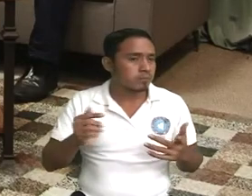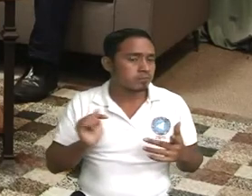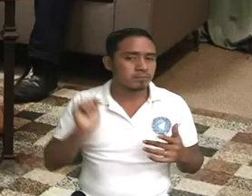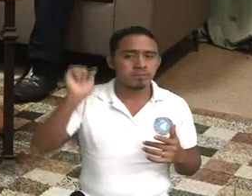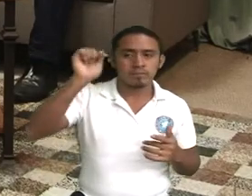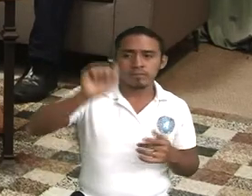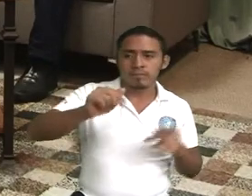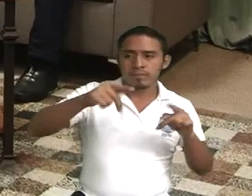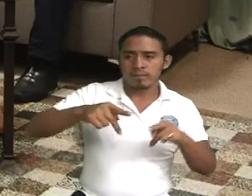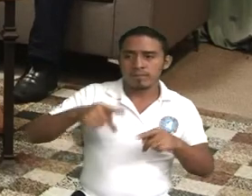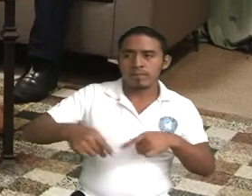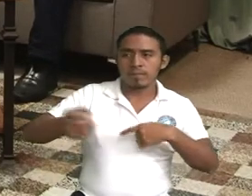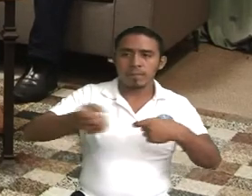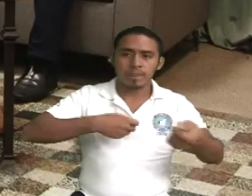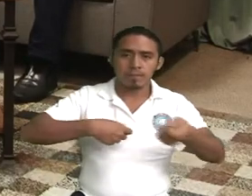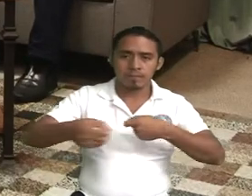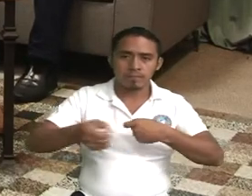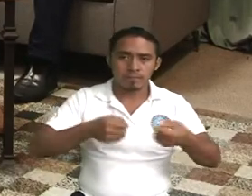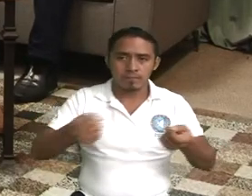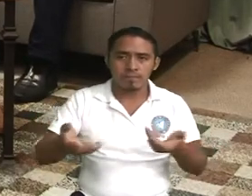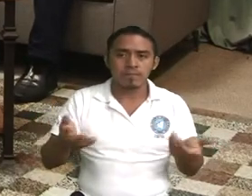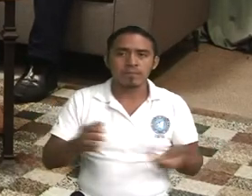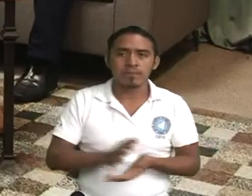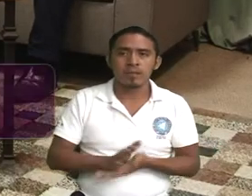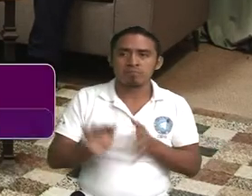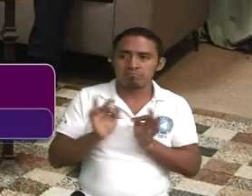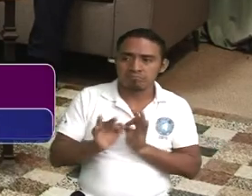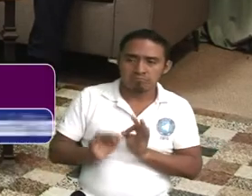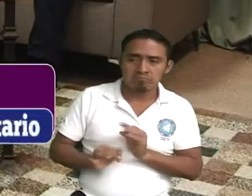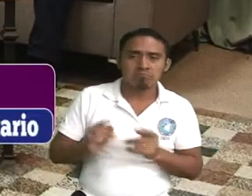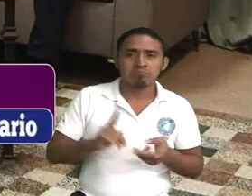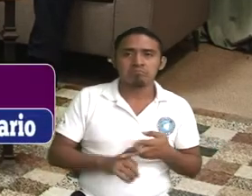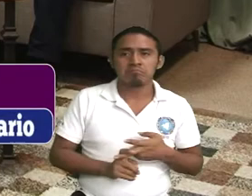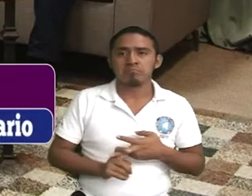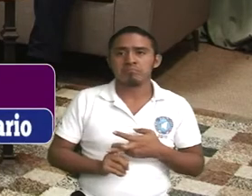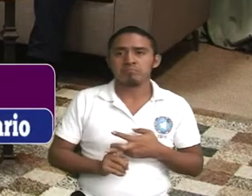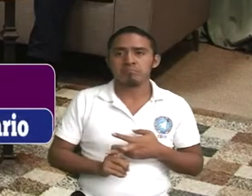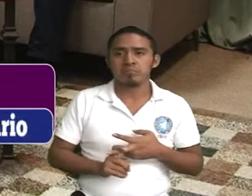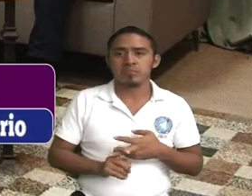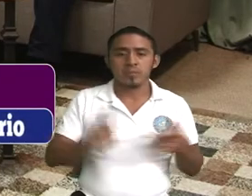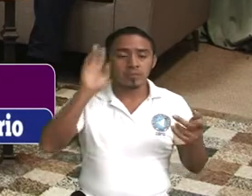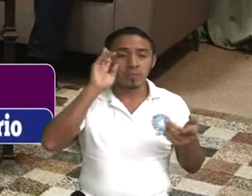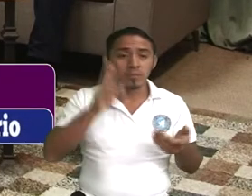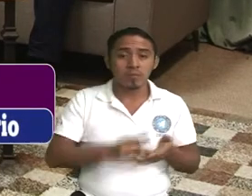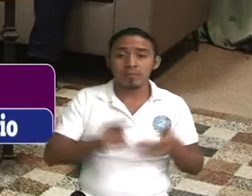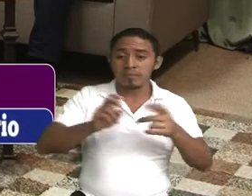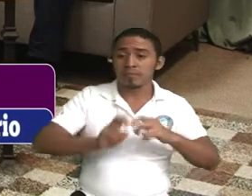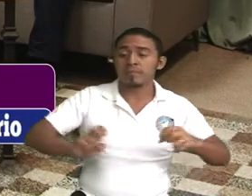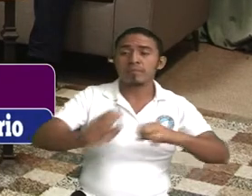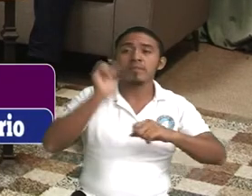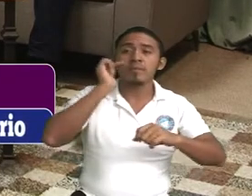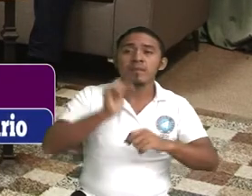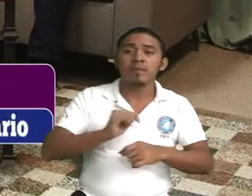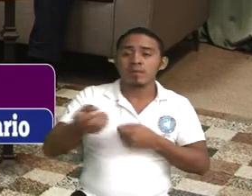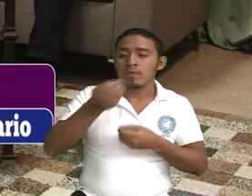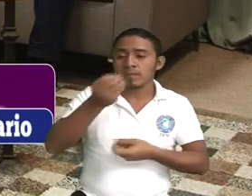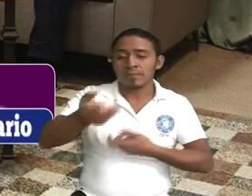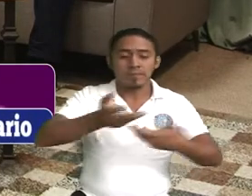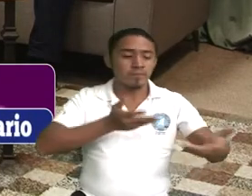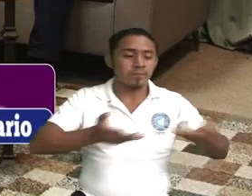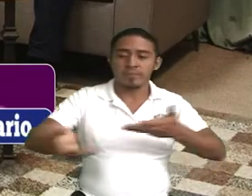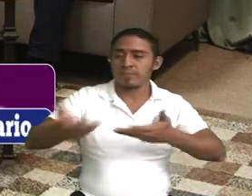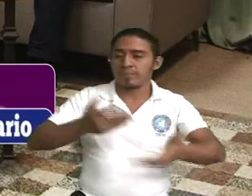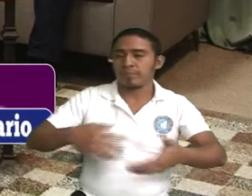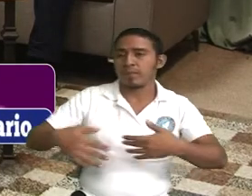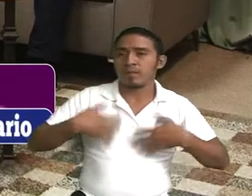los protagonistas y le dicen que está bien, en medio de la conmemoración que estamos haciendo, del convivio que estamos